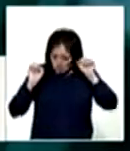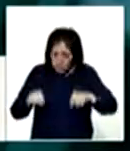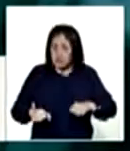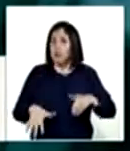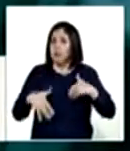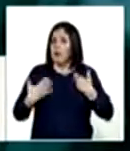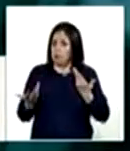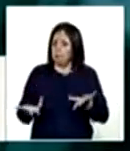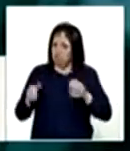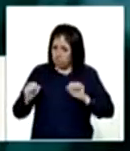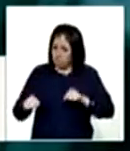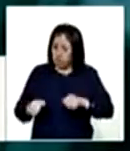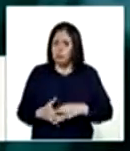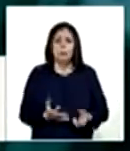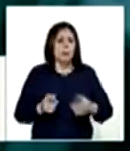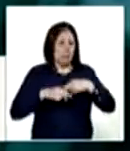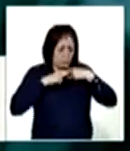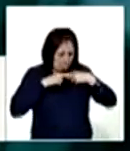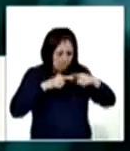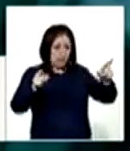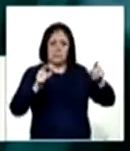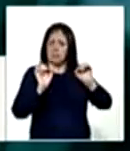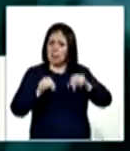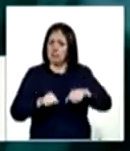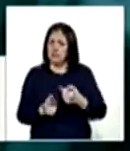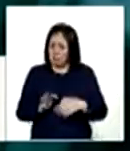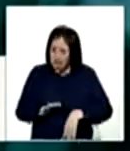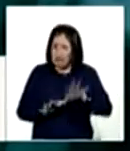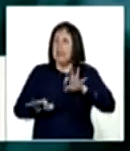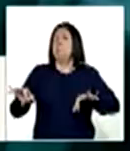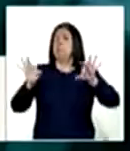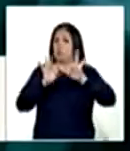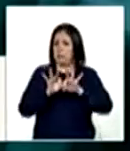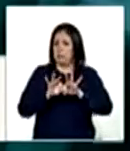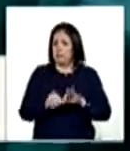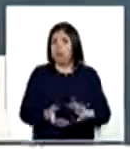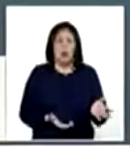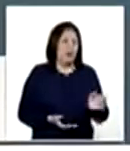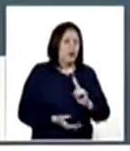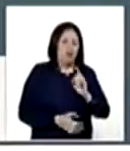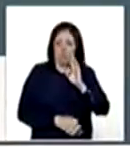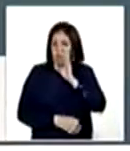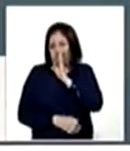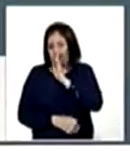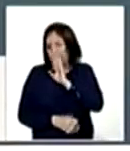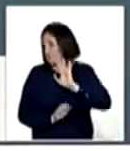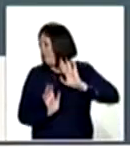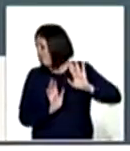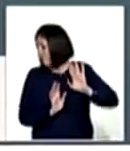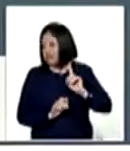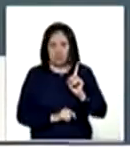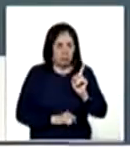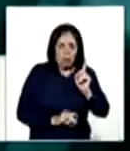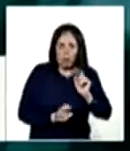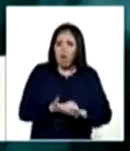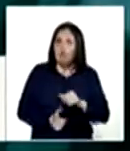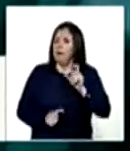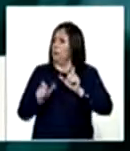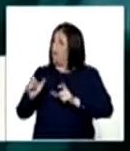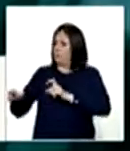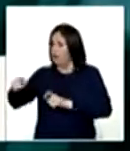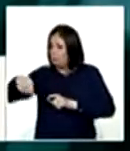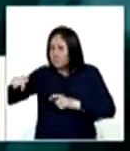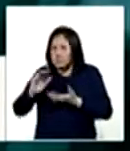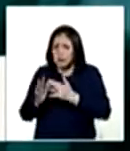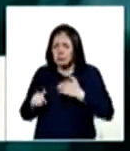poder también hacer llegar el mensaje. Lo más importante, no seamos indiferentes. Como población lo que tenemos que